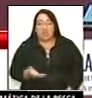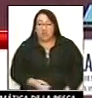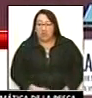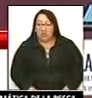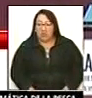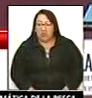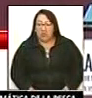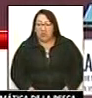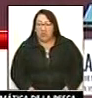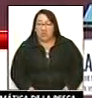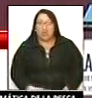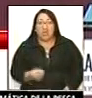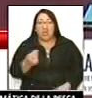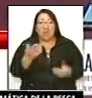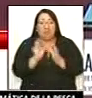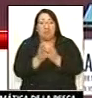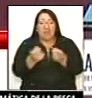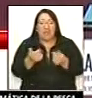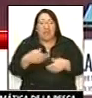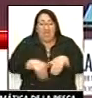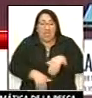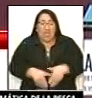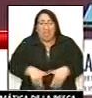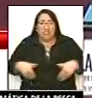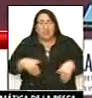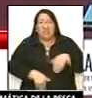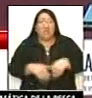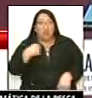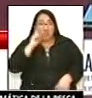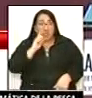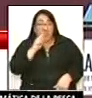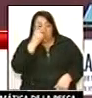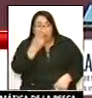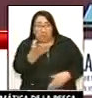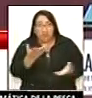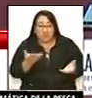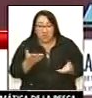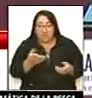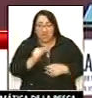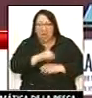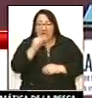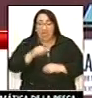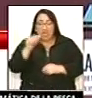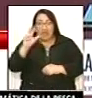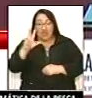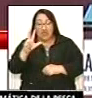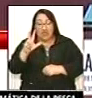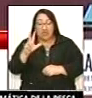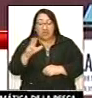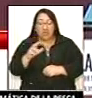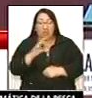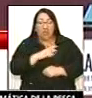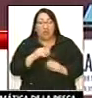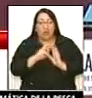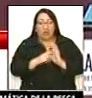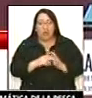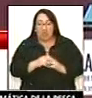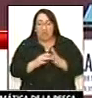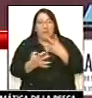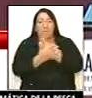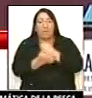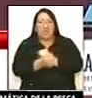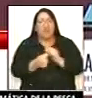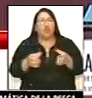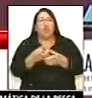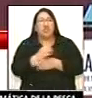se metió la plata en los calzoncillos, en los cajones, como así lo describieron, no estoy inventando los términos. En Ancas, los 3 gobernadores regionales presos, los